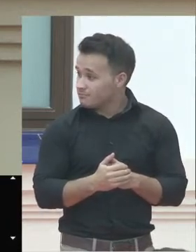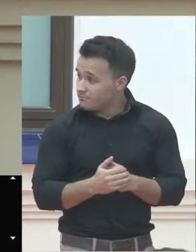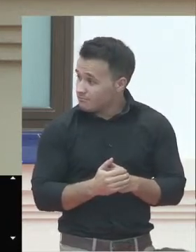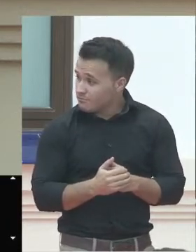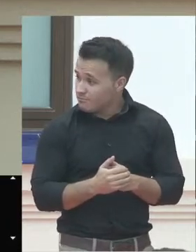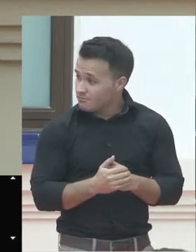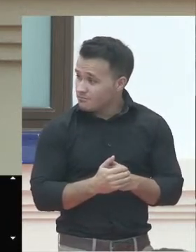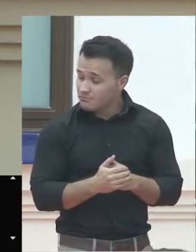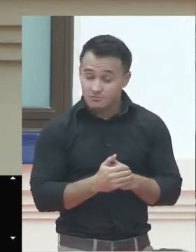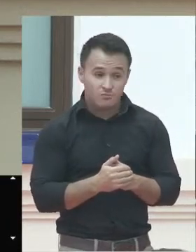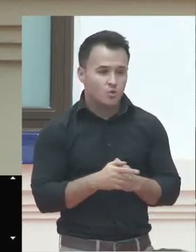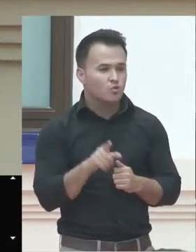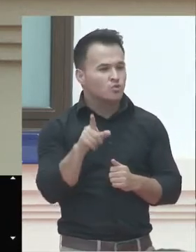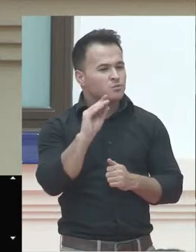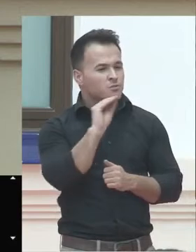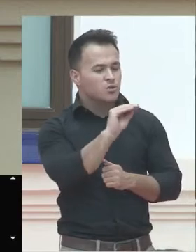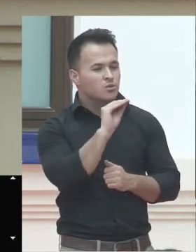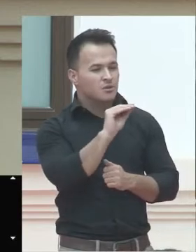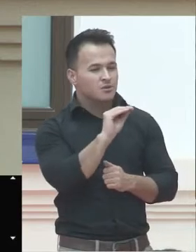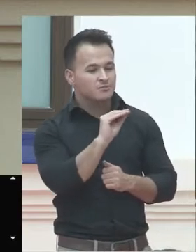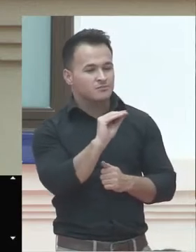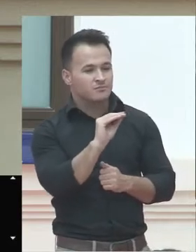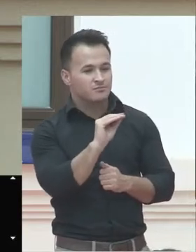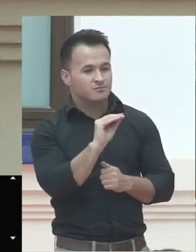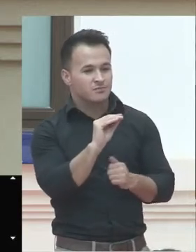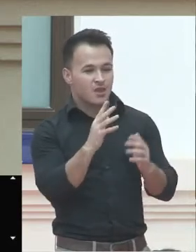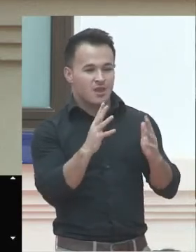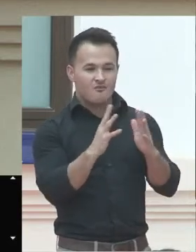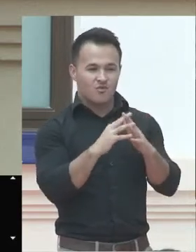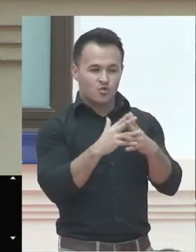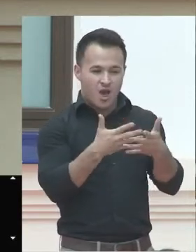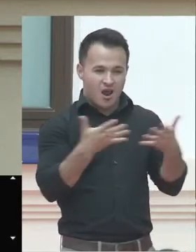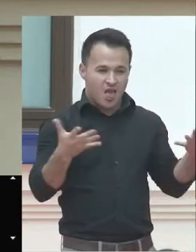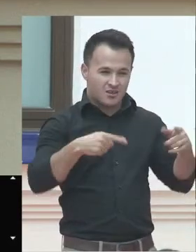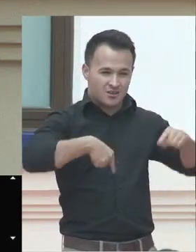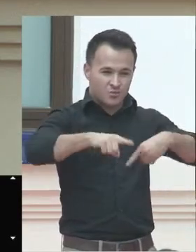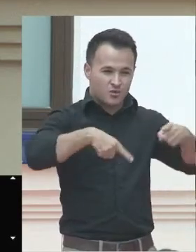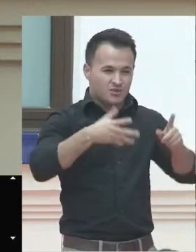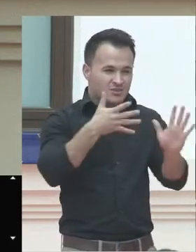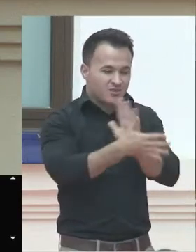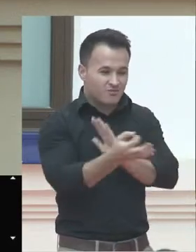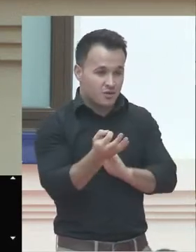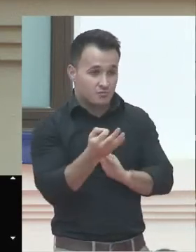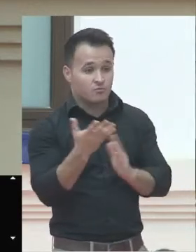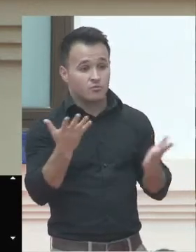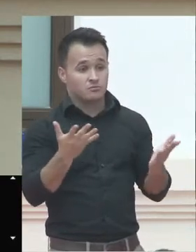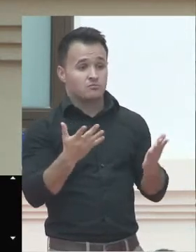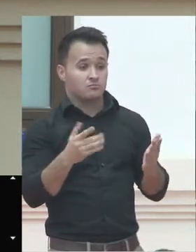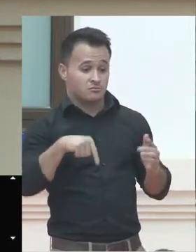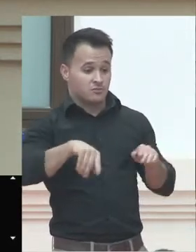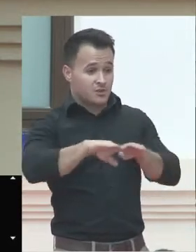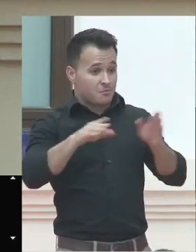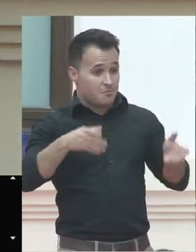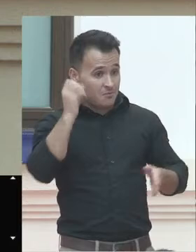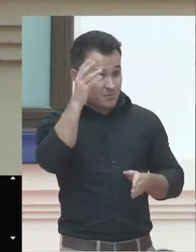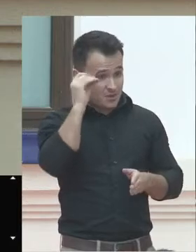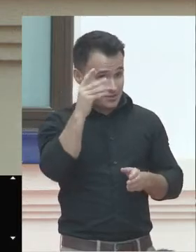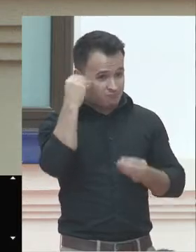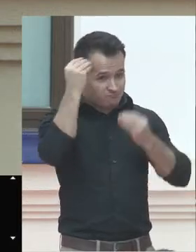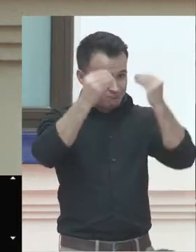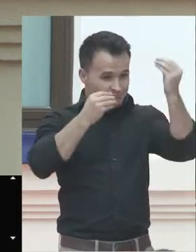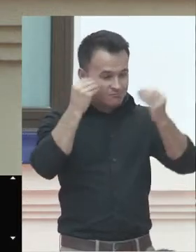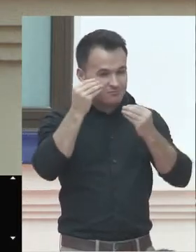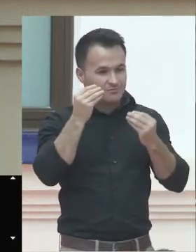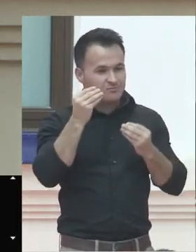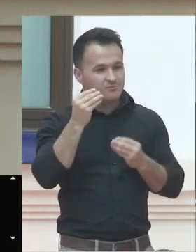Tú preguntabas qué significan grandes infraestructuras de transporte. Bueno, cuando diseñamos esta mesa en el CENTAC, yo